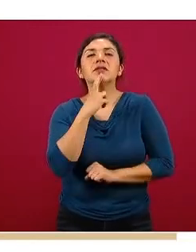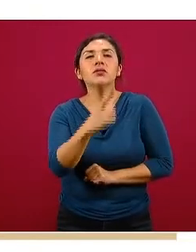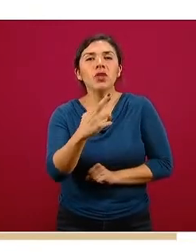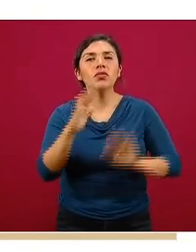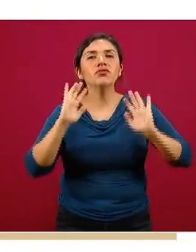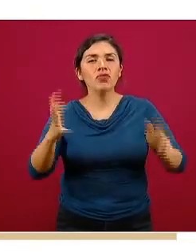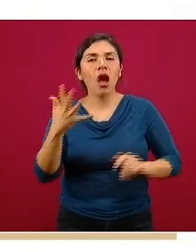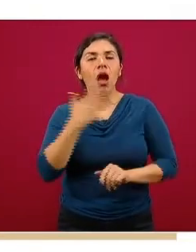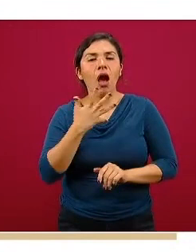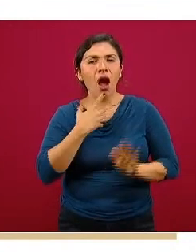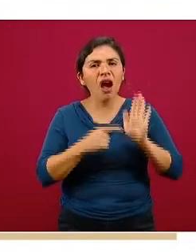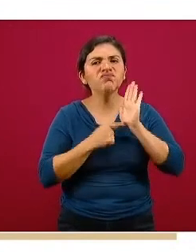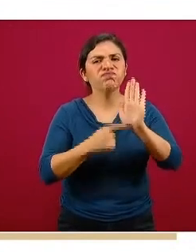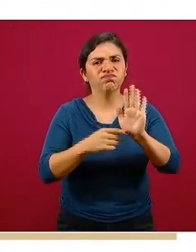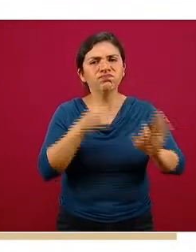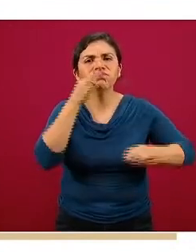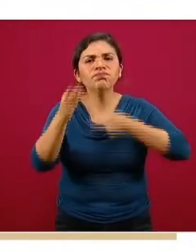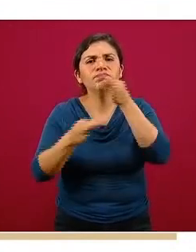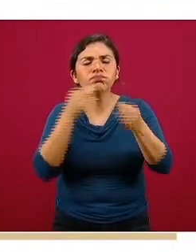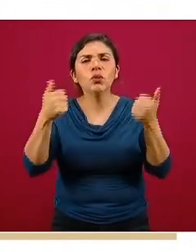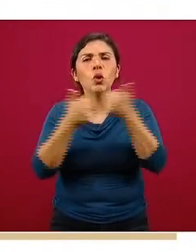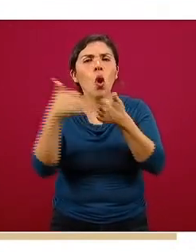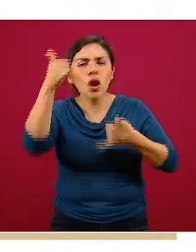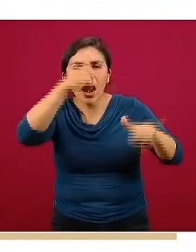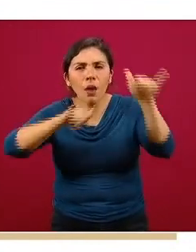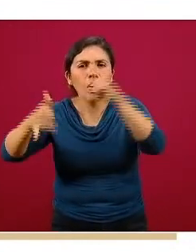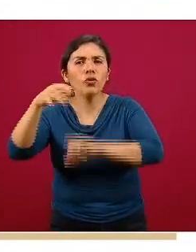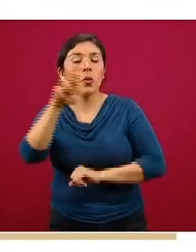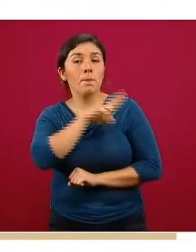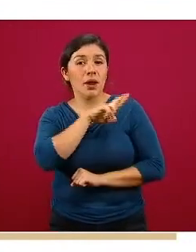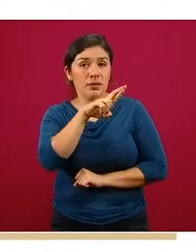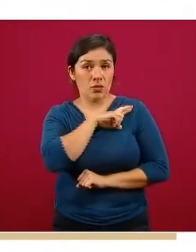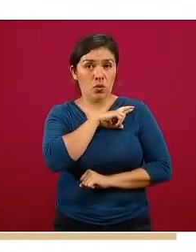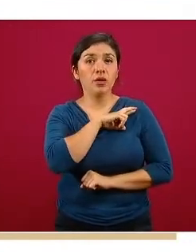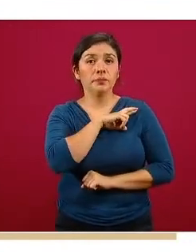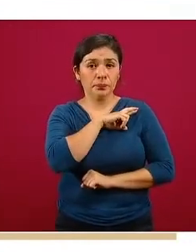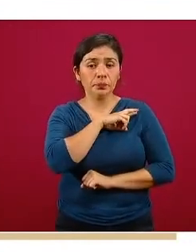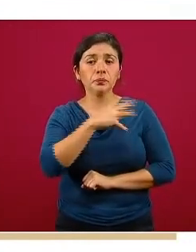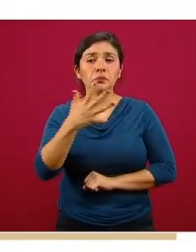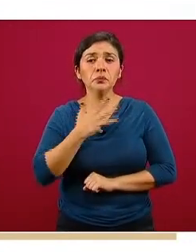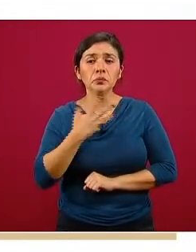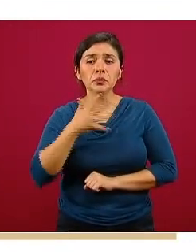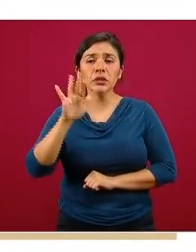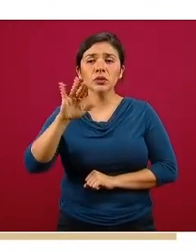han estado también emitiendo por laboratorios privados. Tenemos